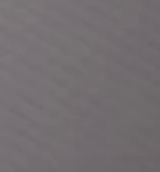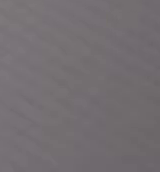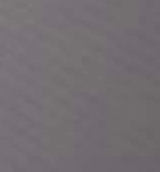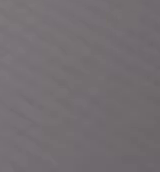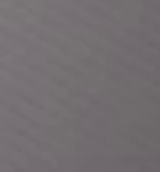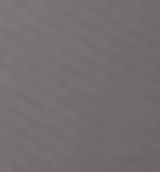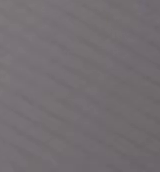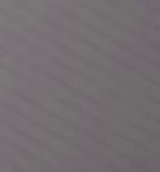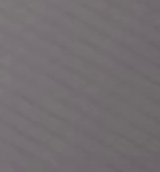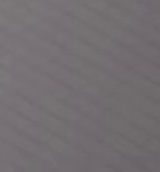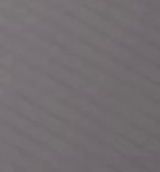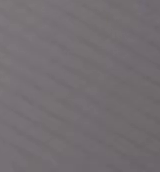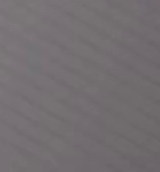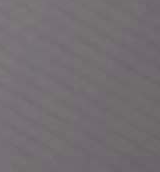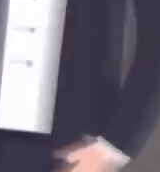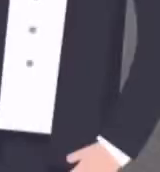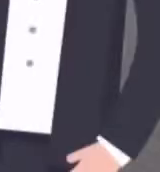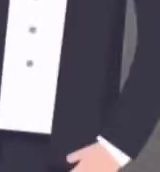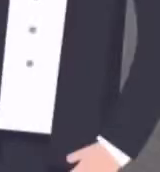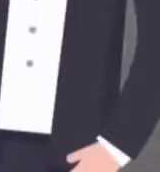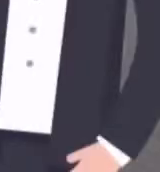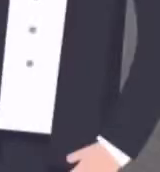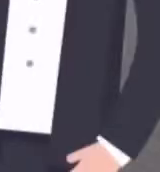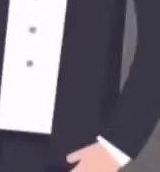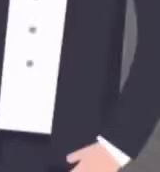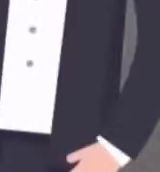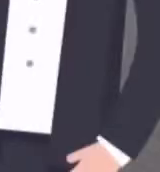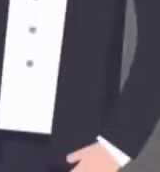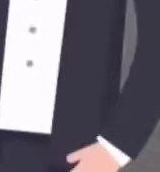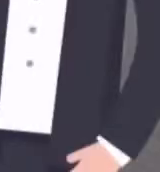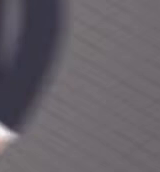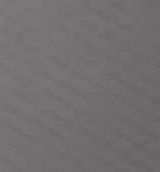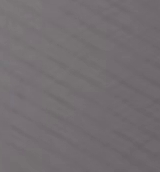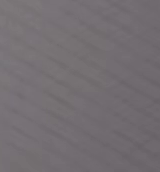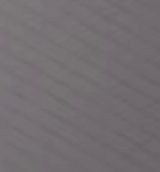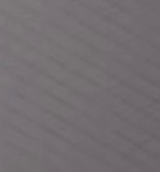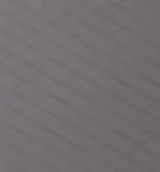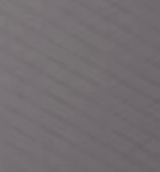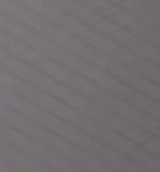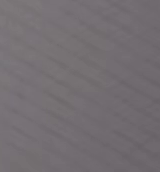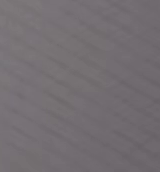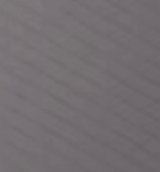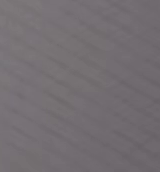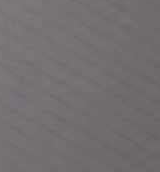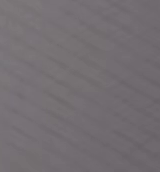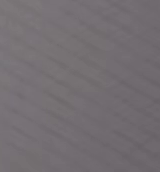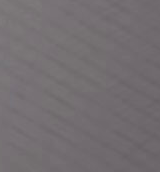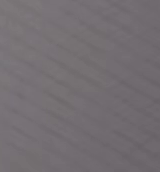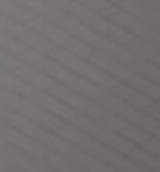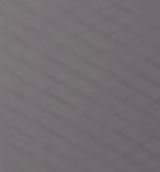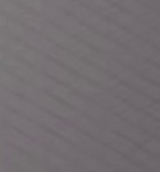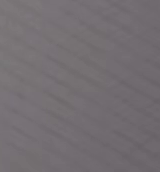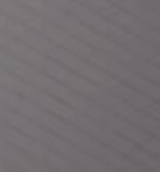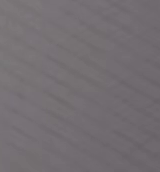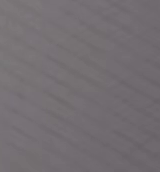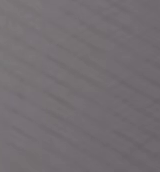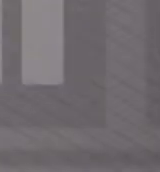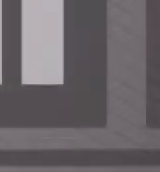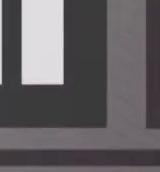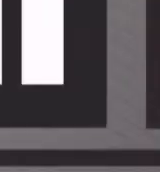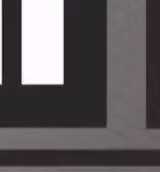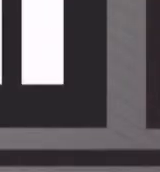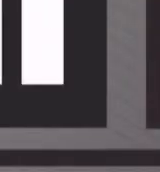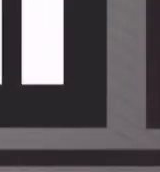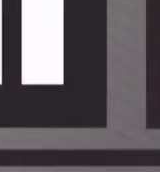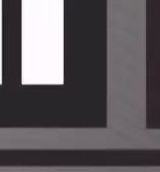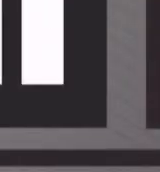Si consideramos que el Poder Judicial en segunda instancia deniega la petición en cualquiera de estos procesos, podemos presentar un recurso de